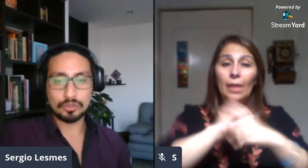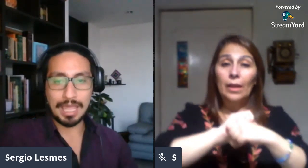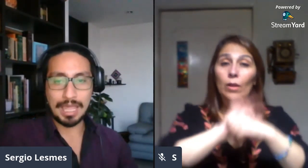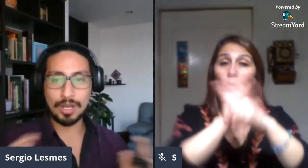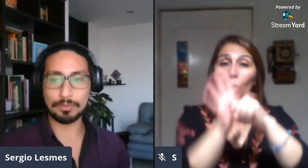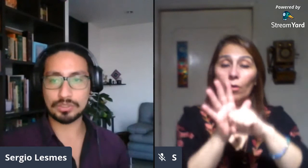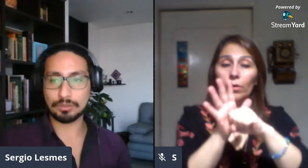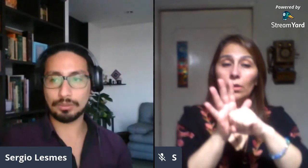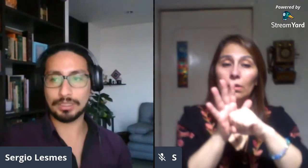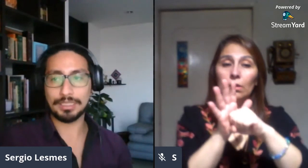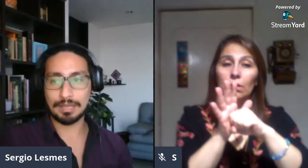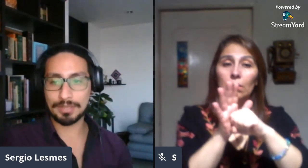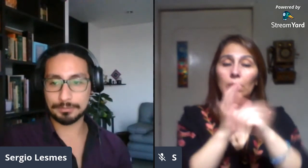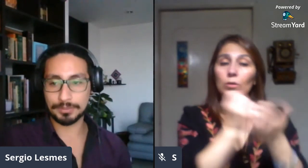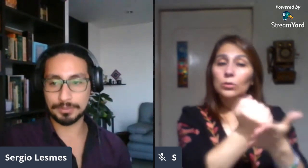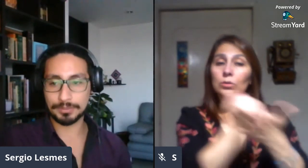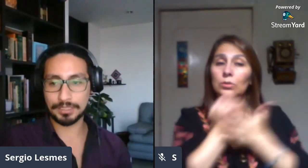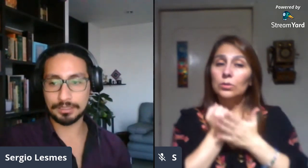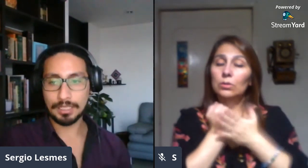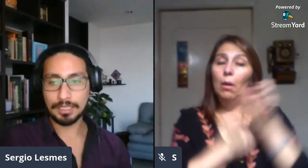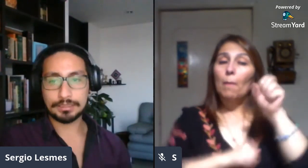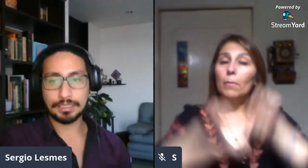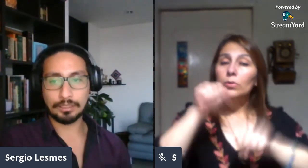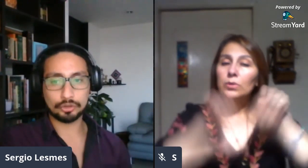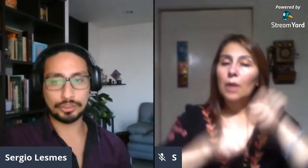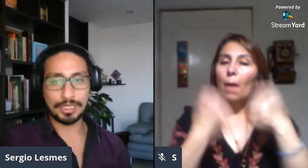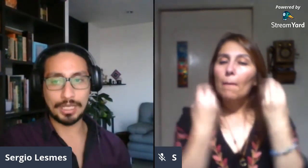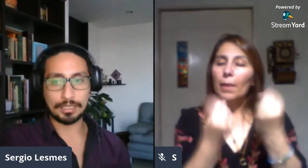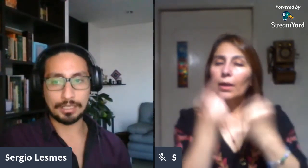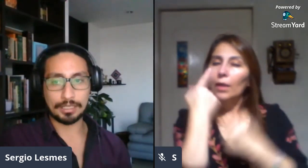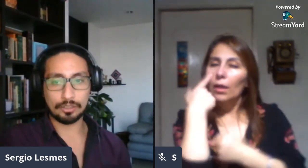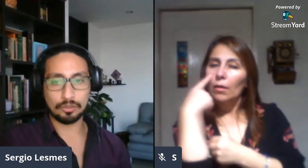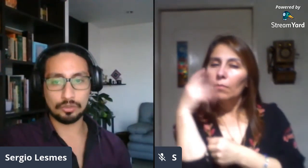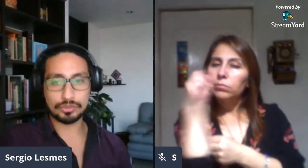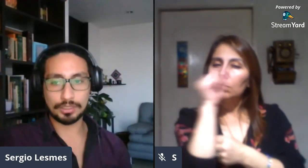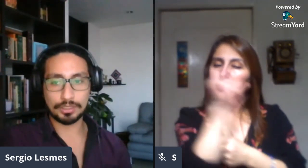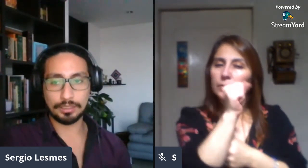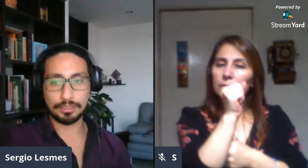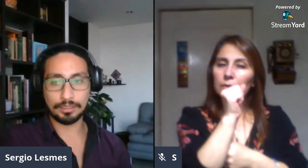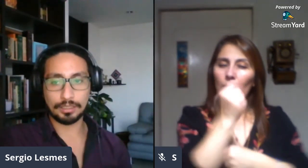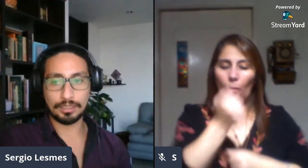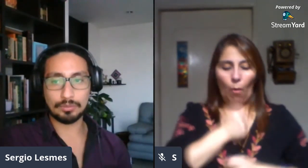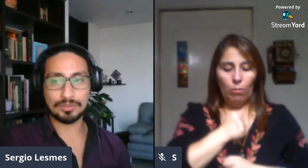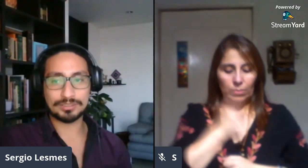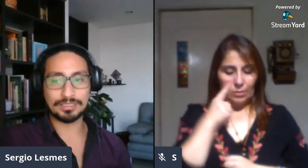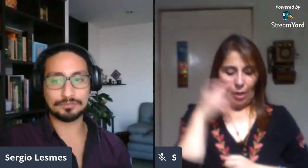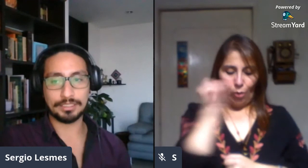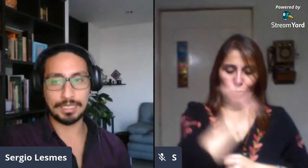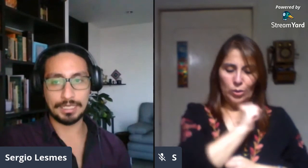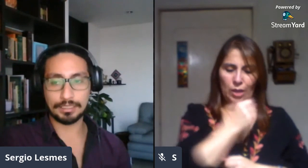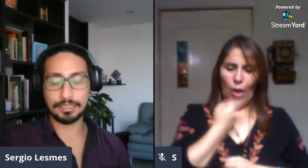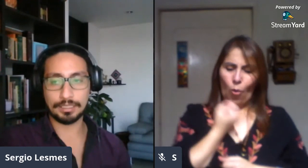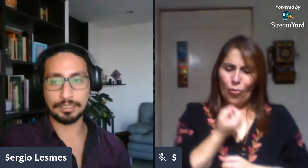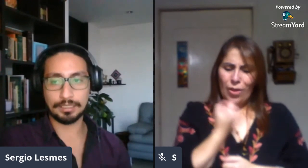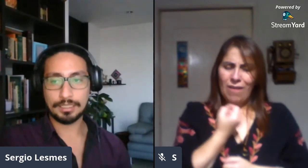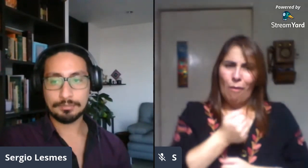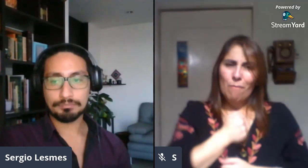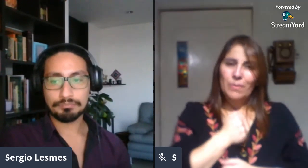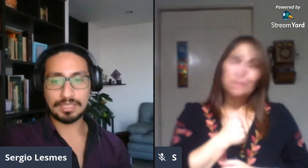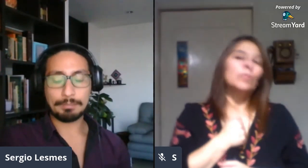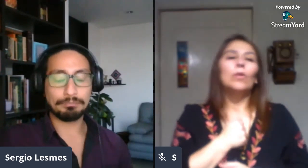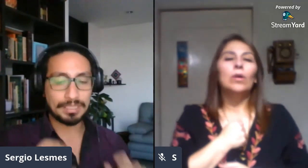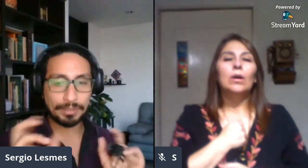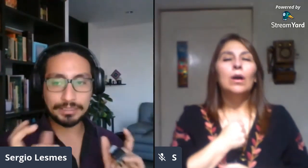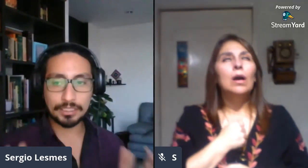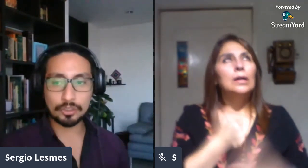nos ha dado la posibilidad más bien de encontrarnos en nuestras fragilidades y de permitirnos entender